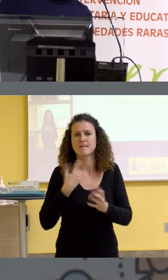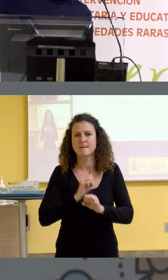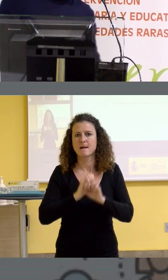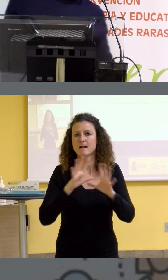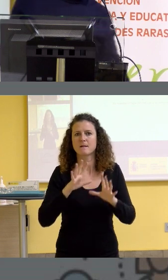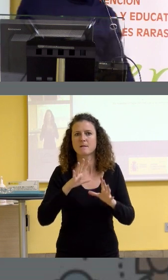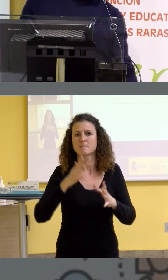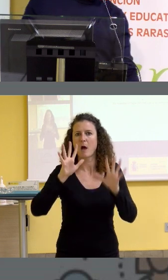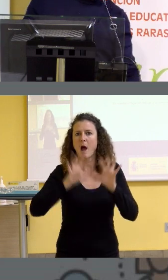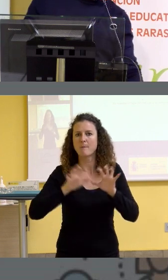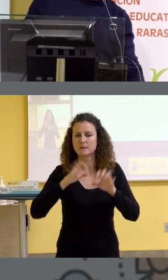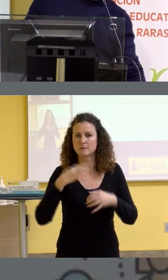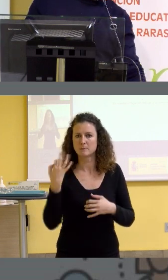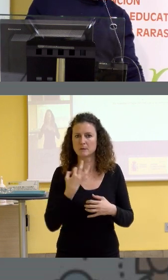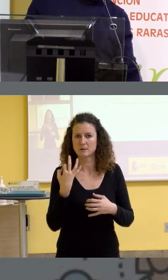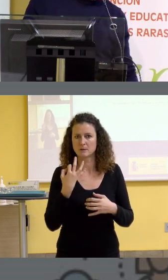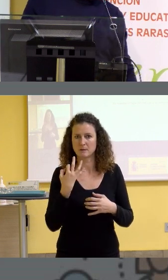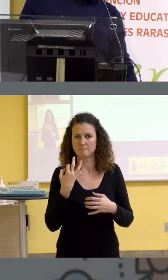emerge.